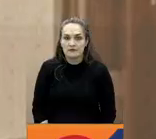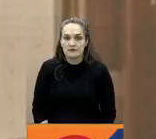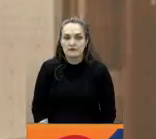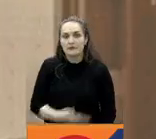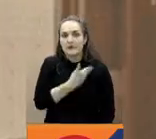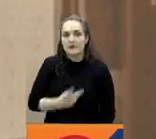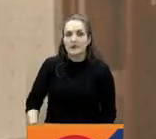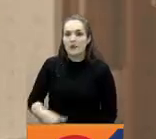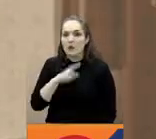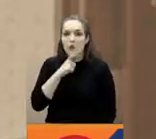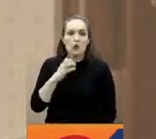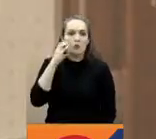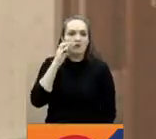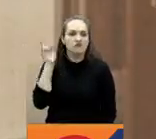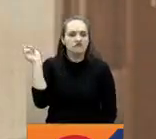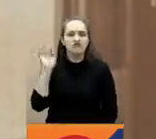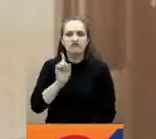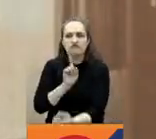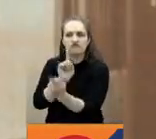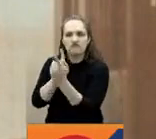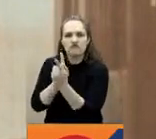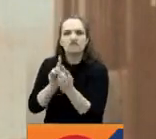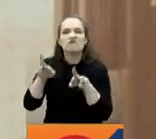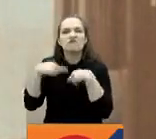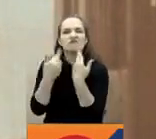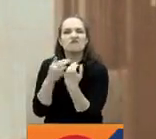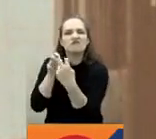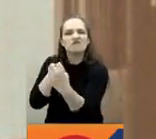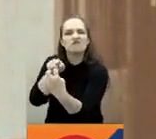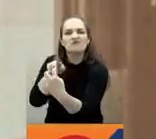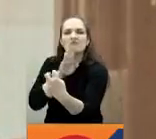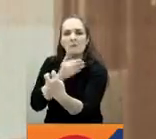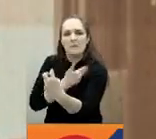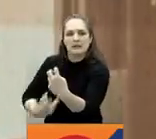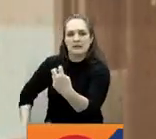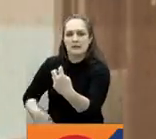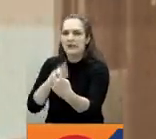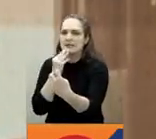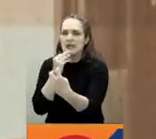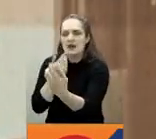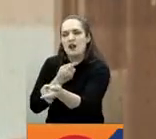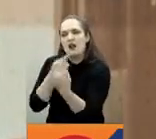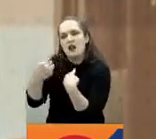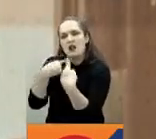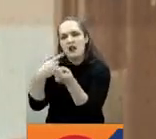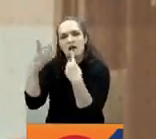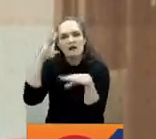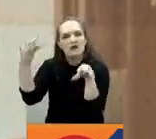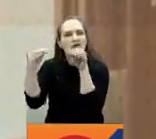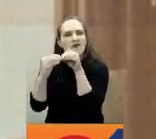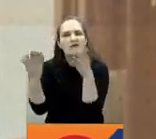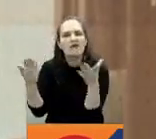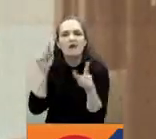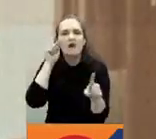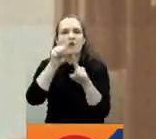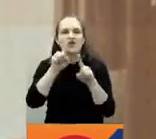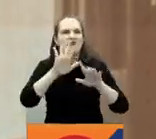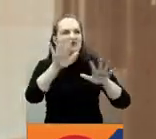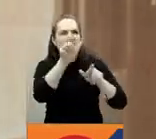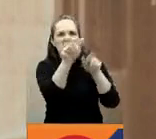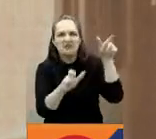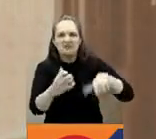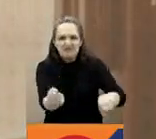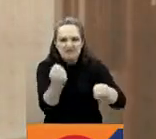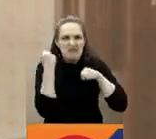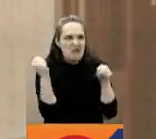El presidente Iván Duque se reunió con su homólogo, el primer mandatario de Israel, para llegar a acuerdos en la lucha contra el terrorismo. Vamos